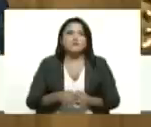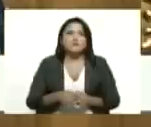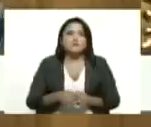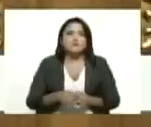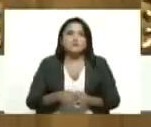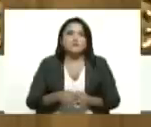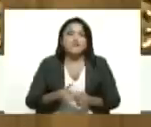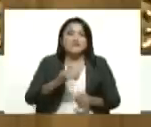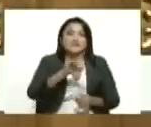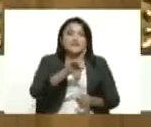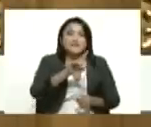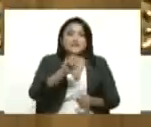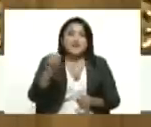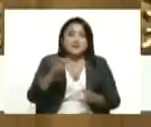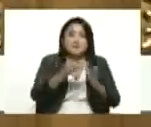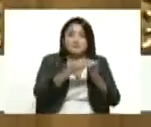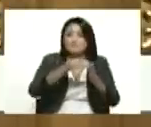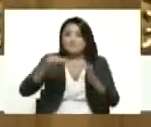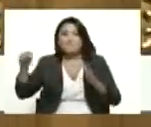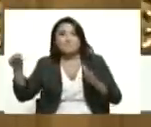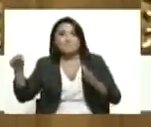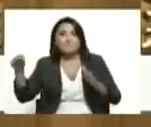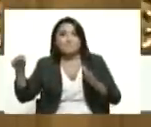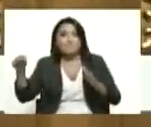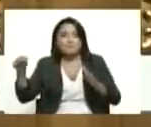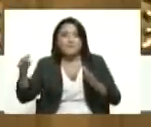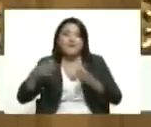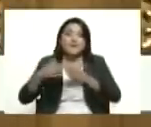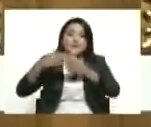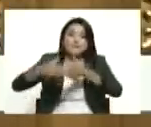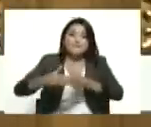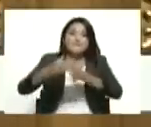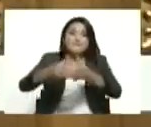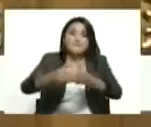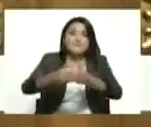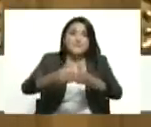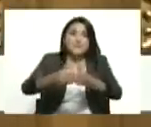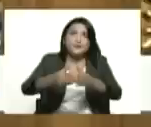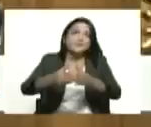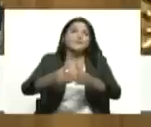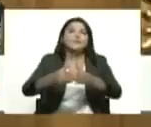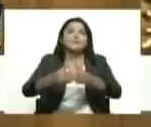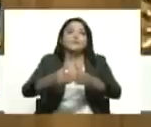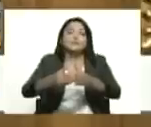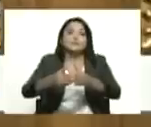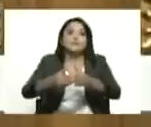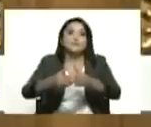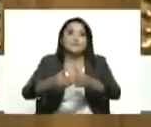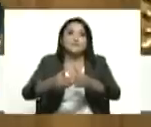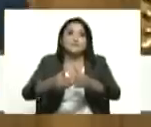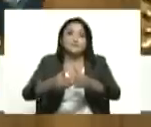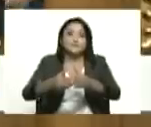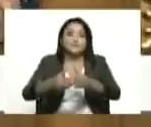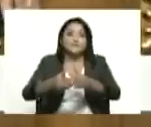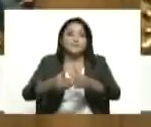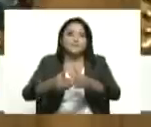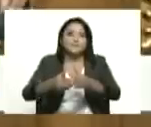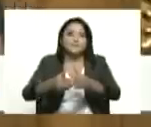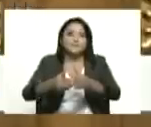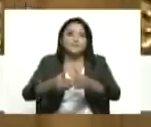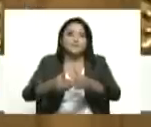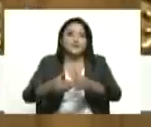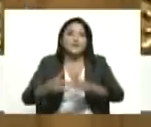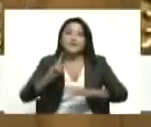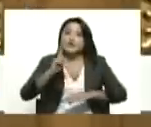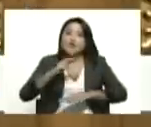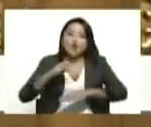100, de 100 pies. De 100 pies. Pie. De 100 pies. 100 pies el